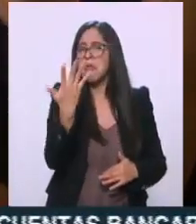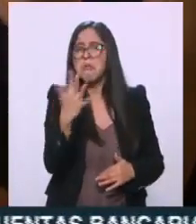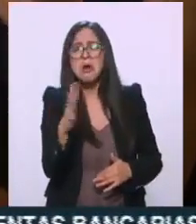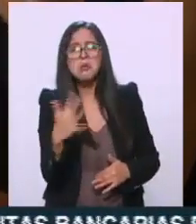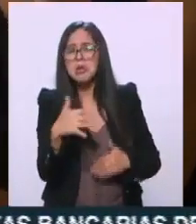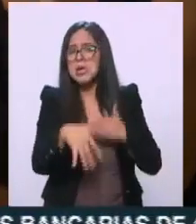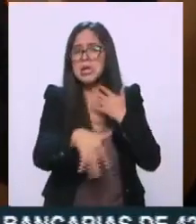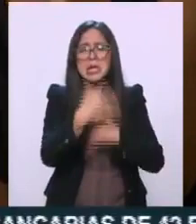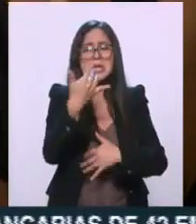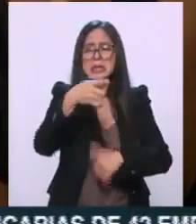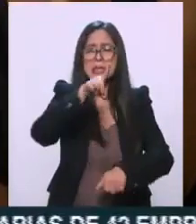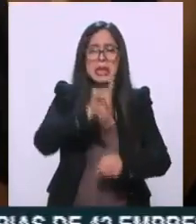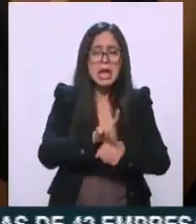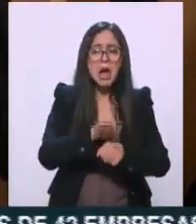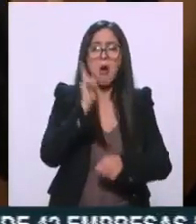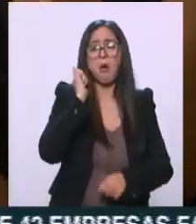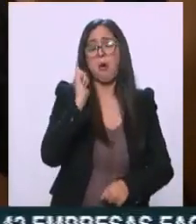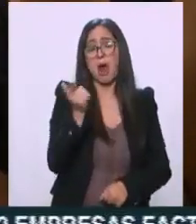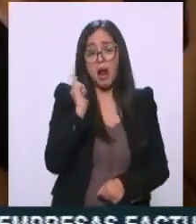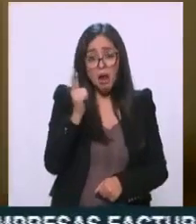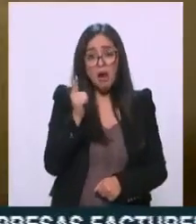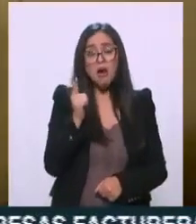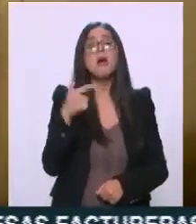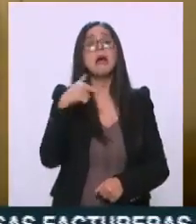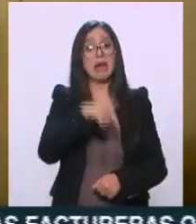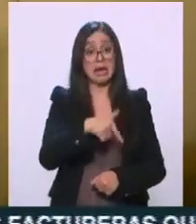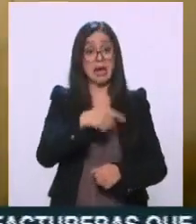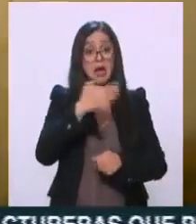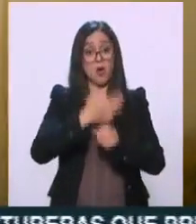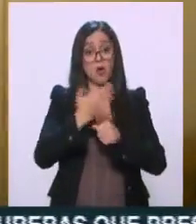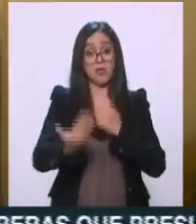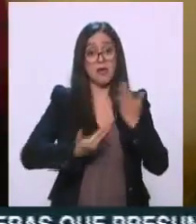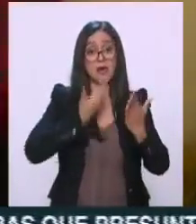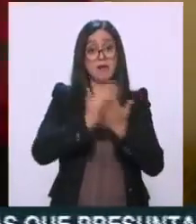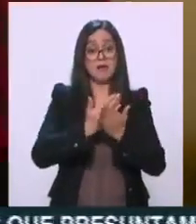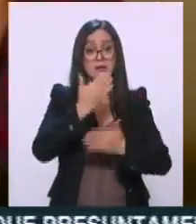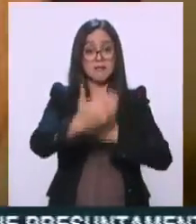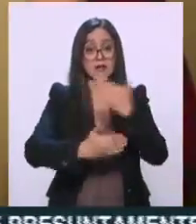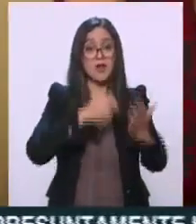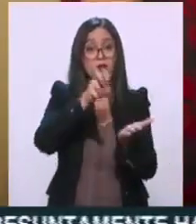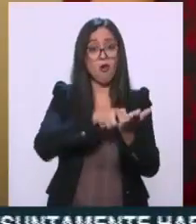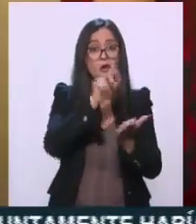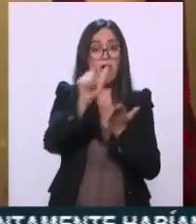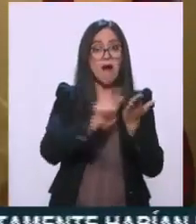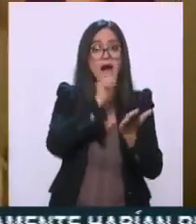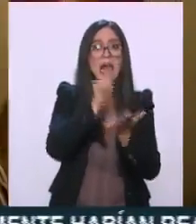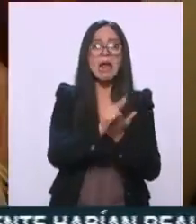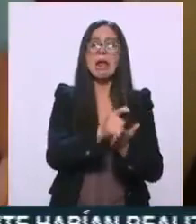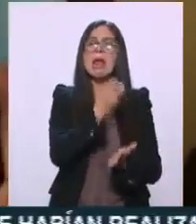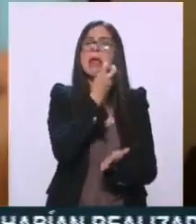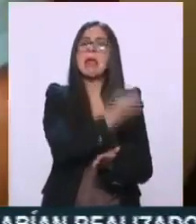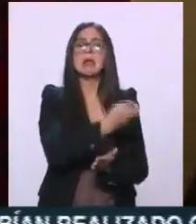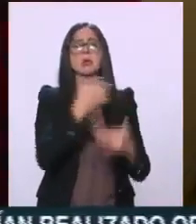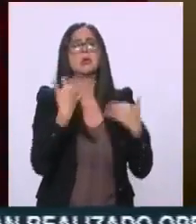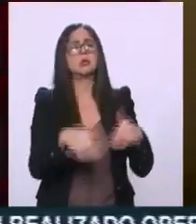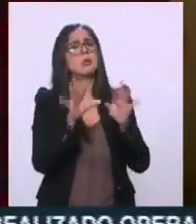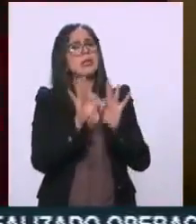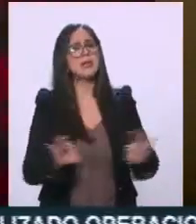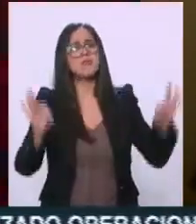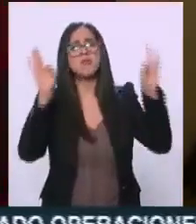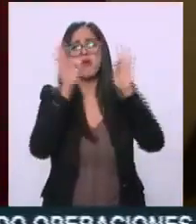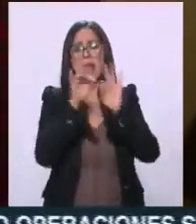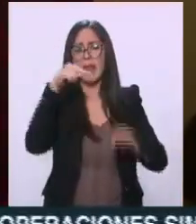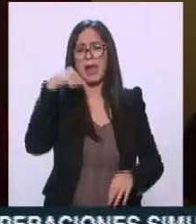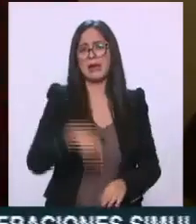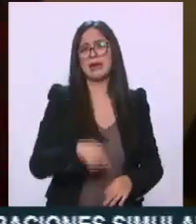aproximadamente en unos 15 días. Pero bueno, este avance que podría ser aprobado constituye el avance más importante en nuestro